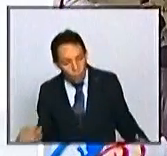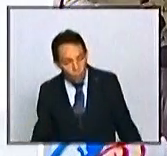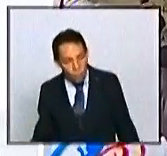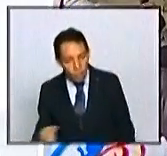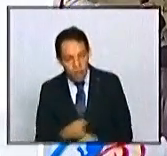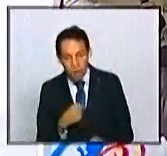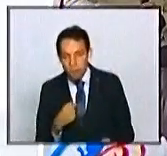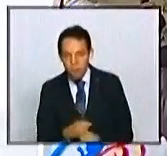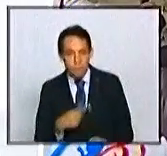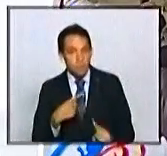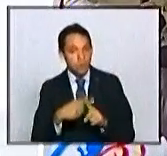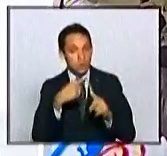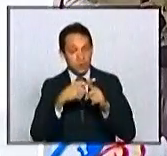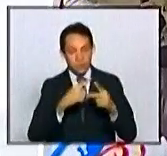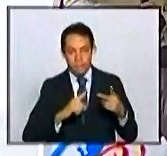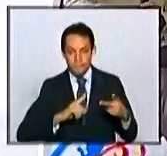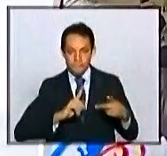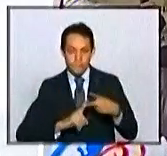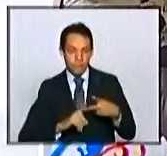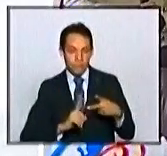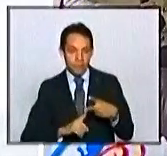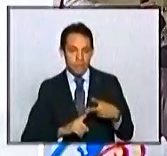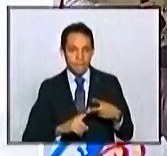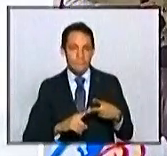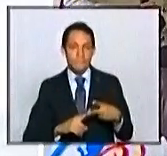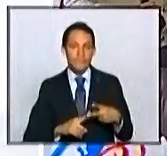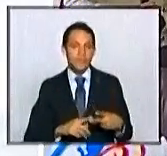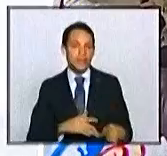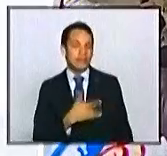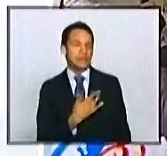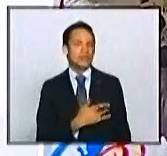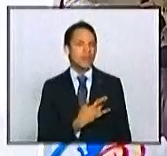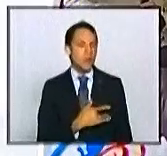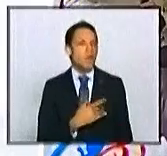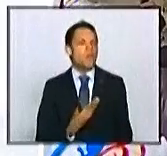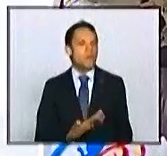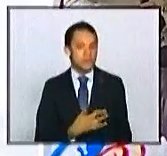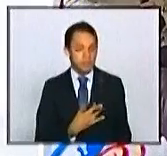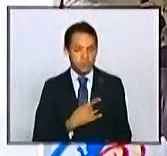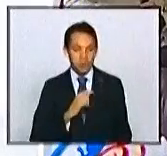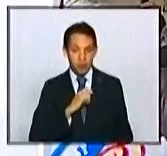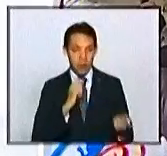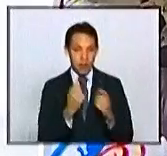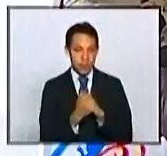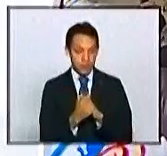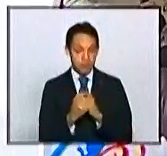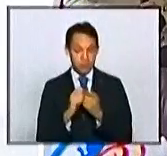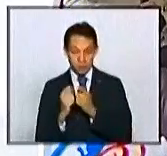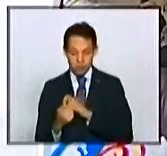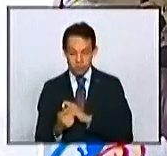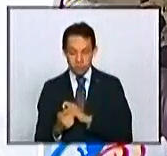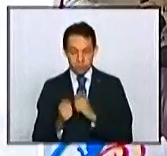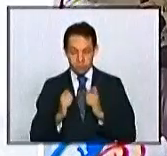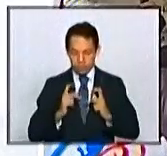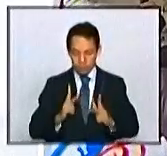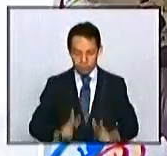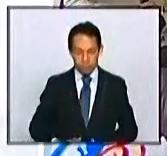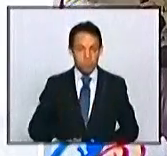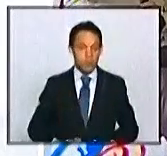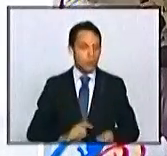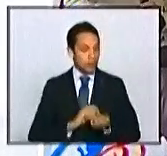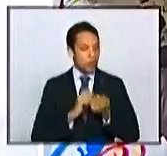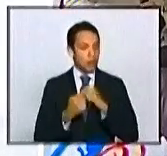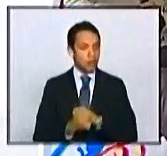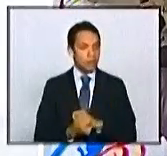productivo. Dos, los estados de ánimos, obvio que cambian todo en la persona. ¿Saben por